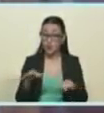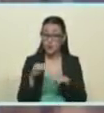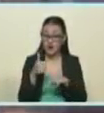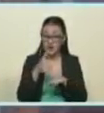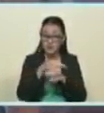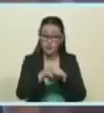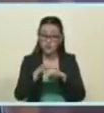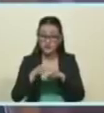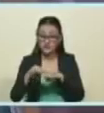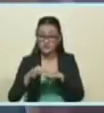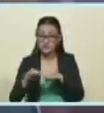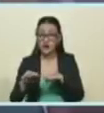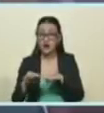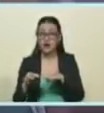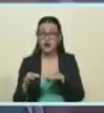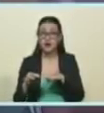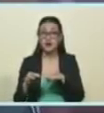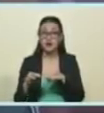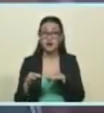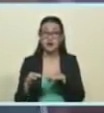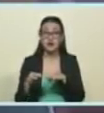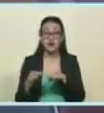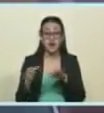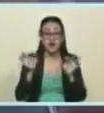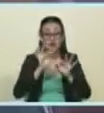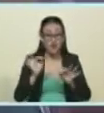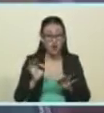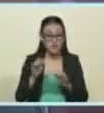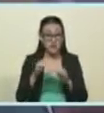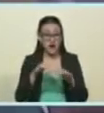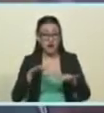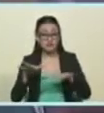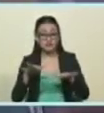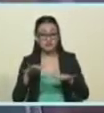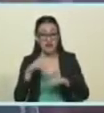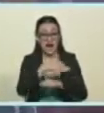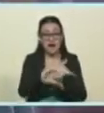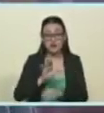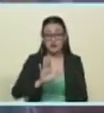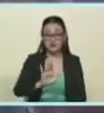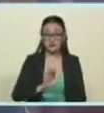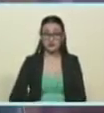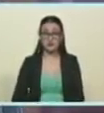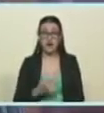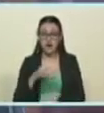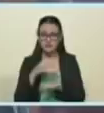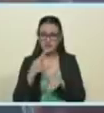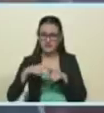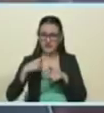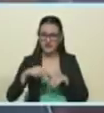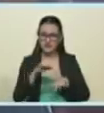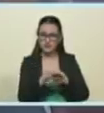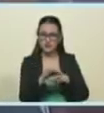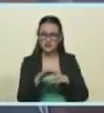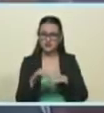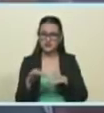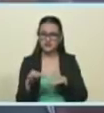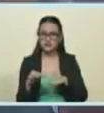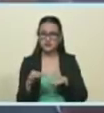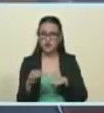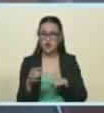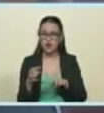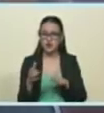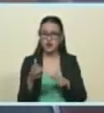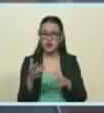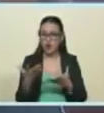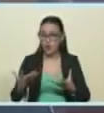hizo al calor de una realidad demográfica muy distinta a la que hoy tenemos. Hoy hay municipios, distintos municipios que comparten una misma ciudad.